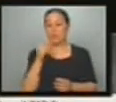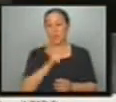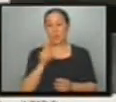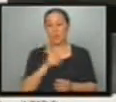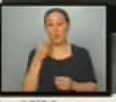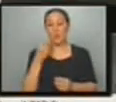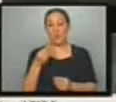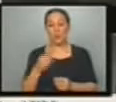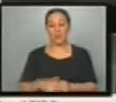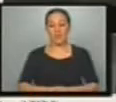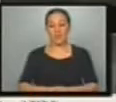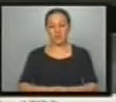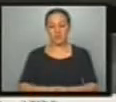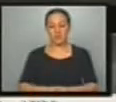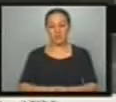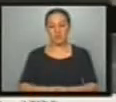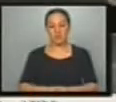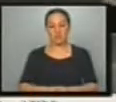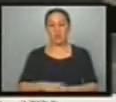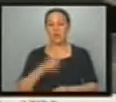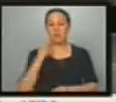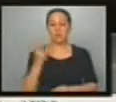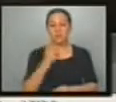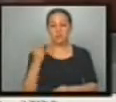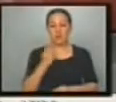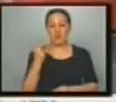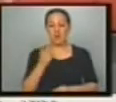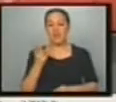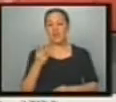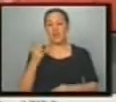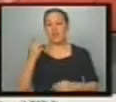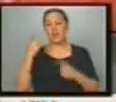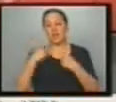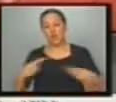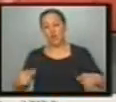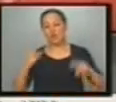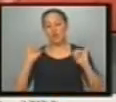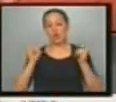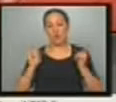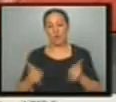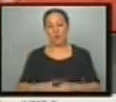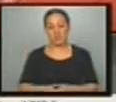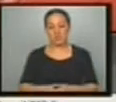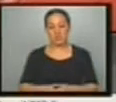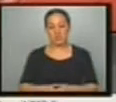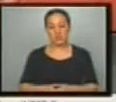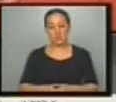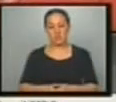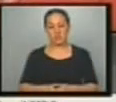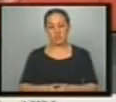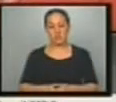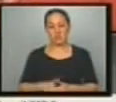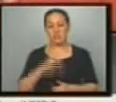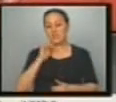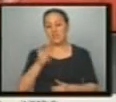sacan los ataques las muertes los atentados de la gente los jóvenes dice que sacan poesía que es